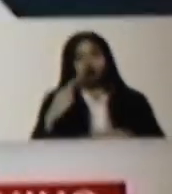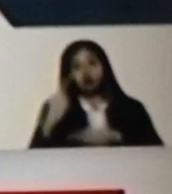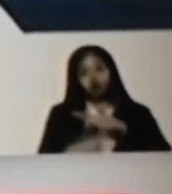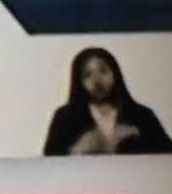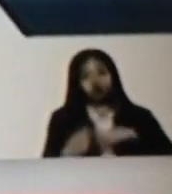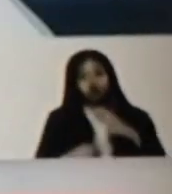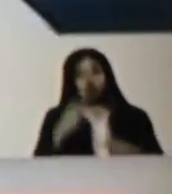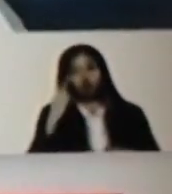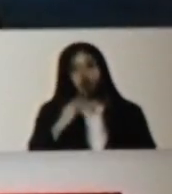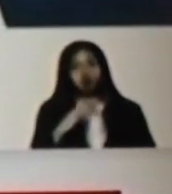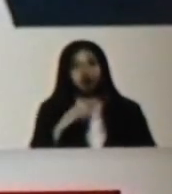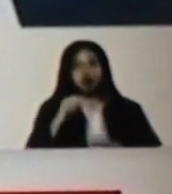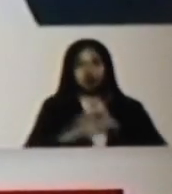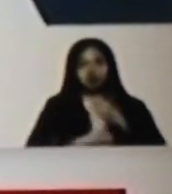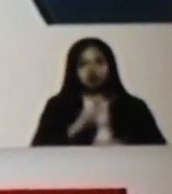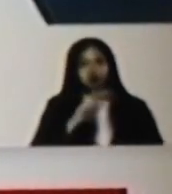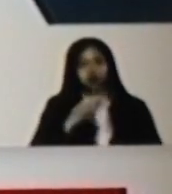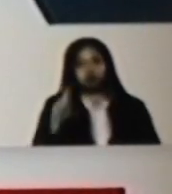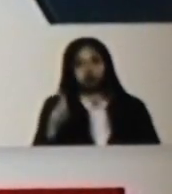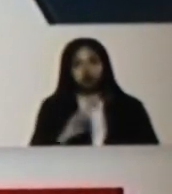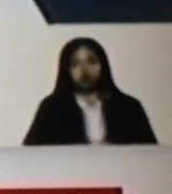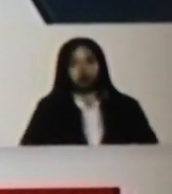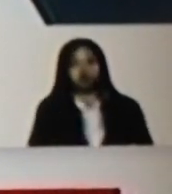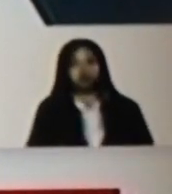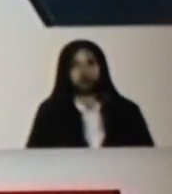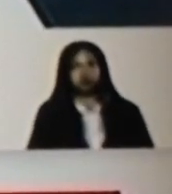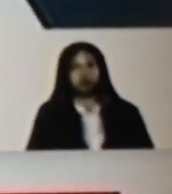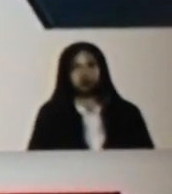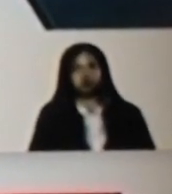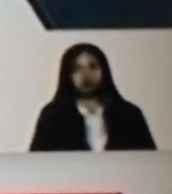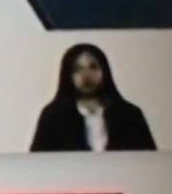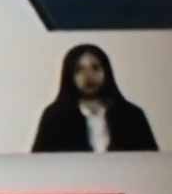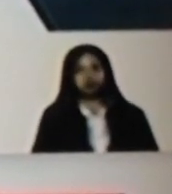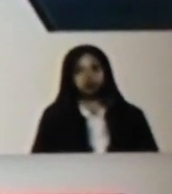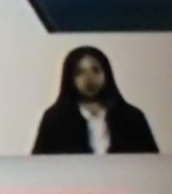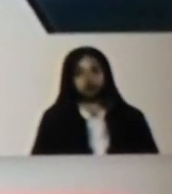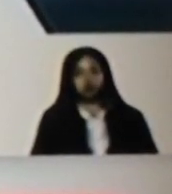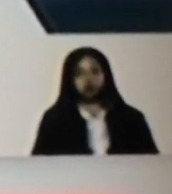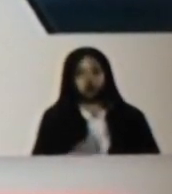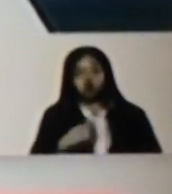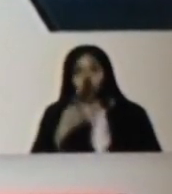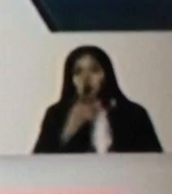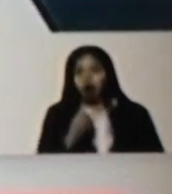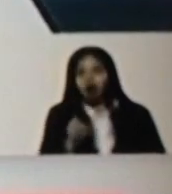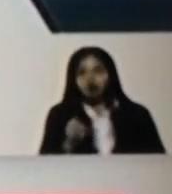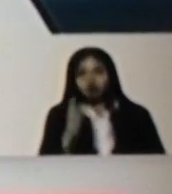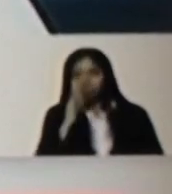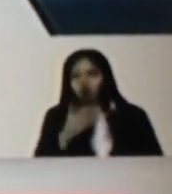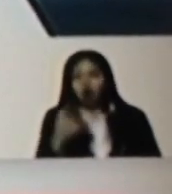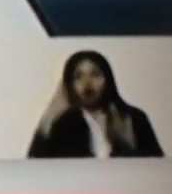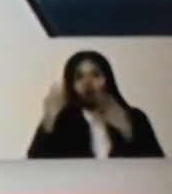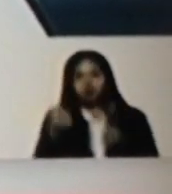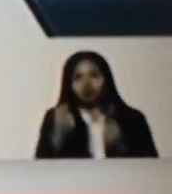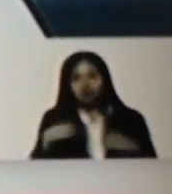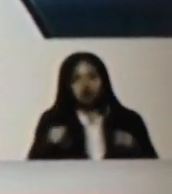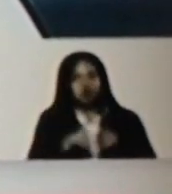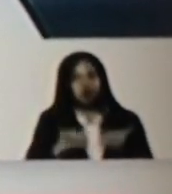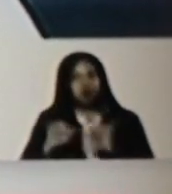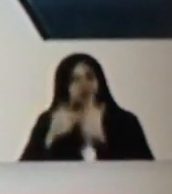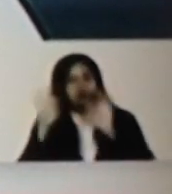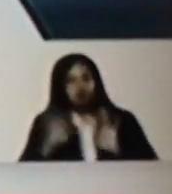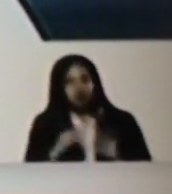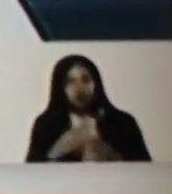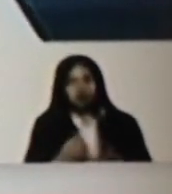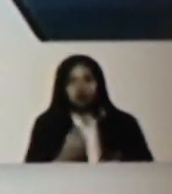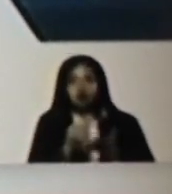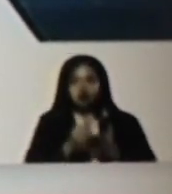negociación. Los auspiciantes de Venezuela, los países amigos de Venezuela, pues, principalmente Rusia y China, quieren una salida negociada